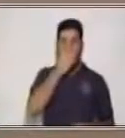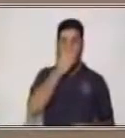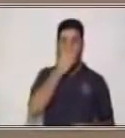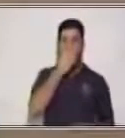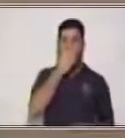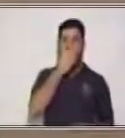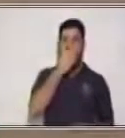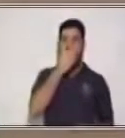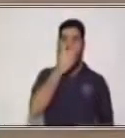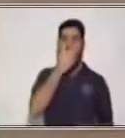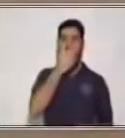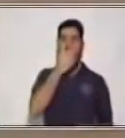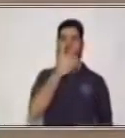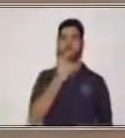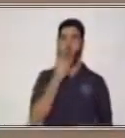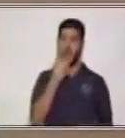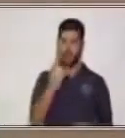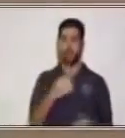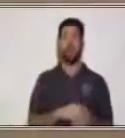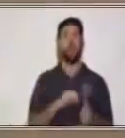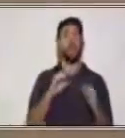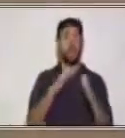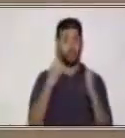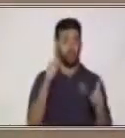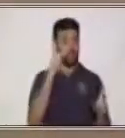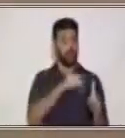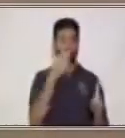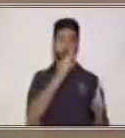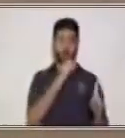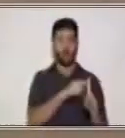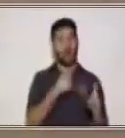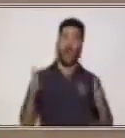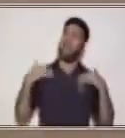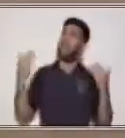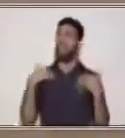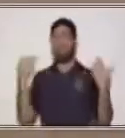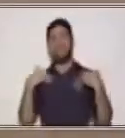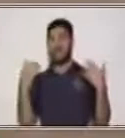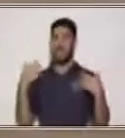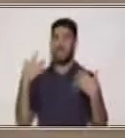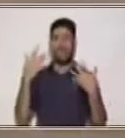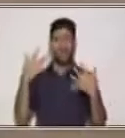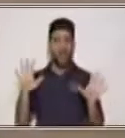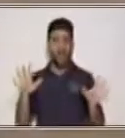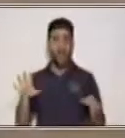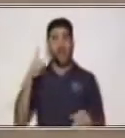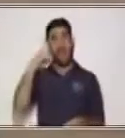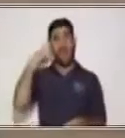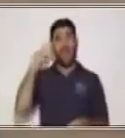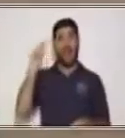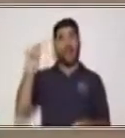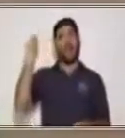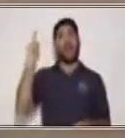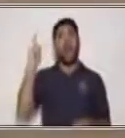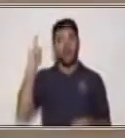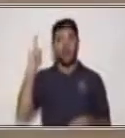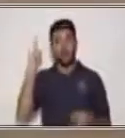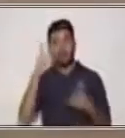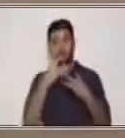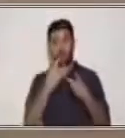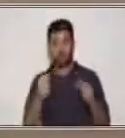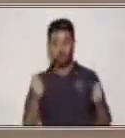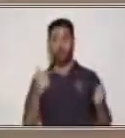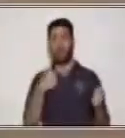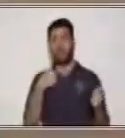muy contenta a su casa porque había encontrado una solución a un deseo